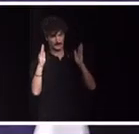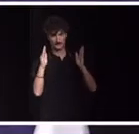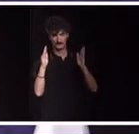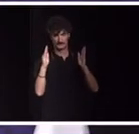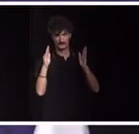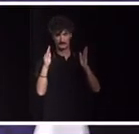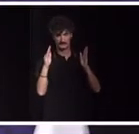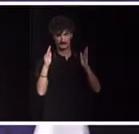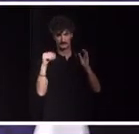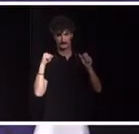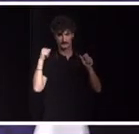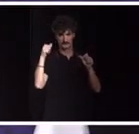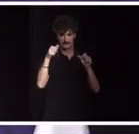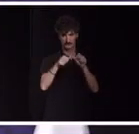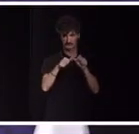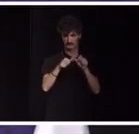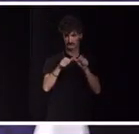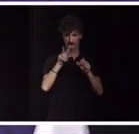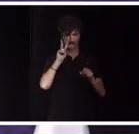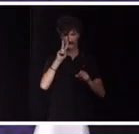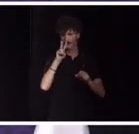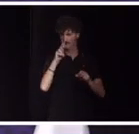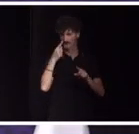Esta semana hemos visto un espectáculo.